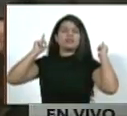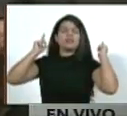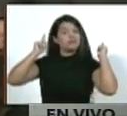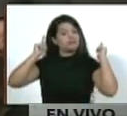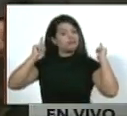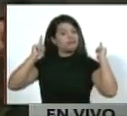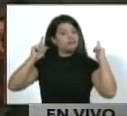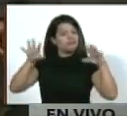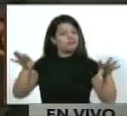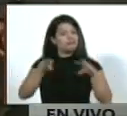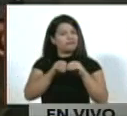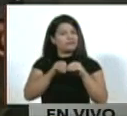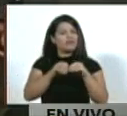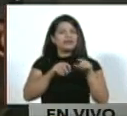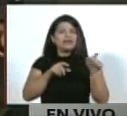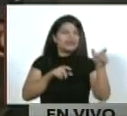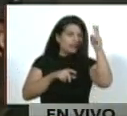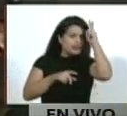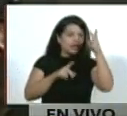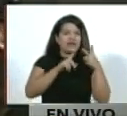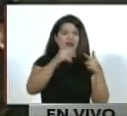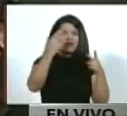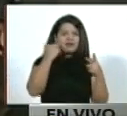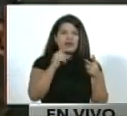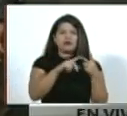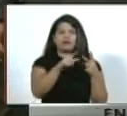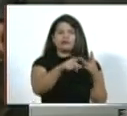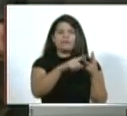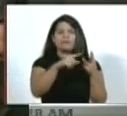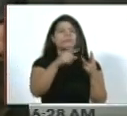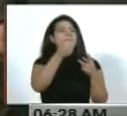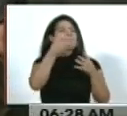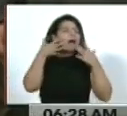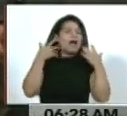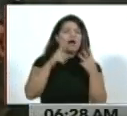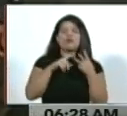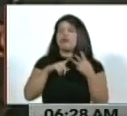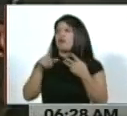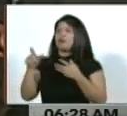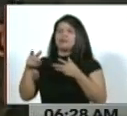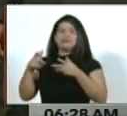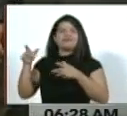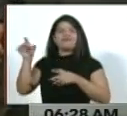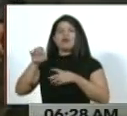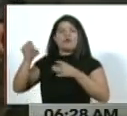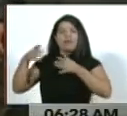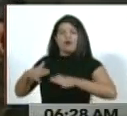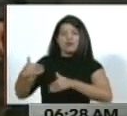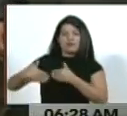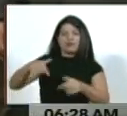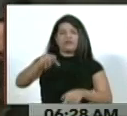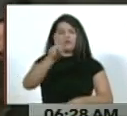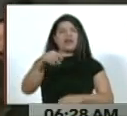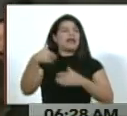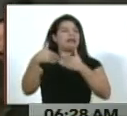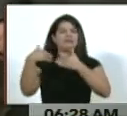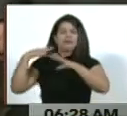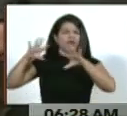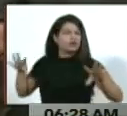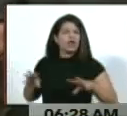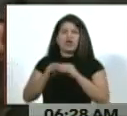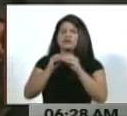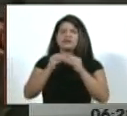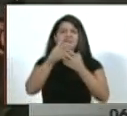decir, indígenas, negros, blancos, eurodescendientes, todos